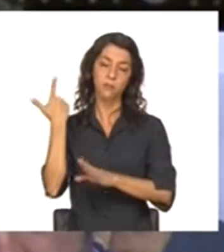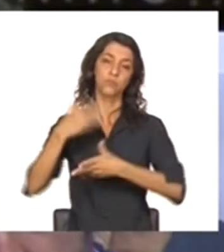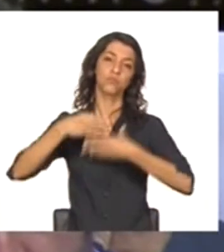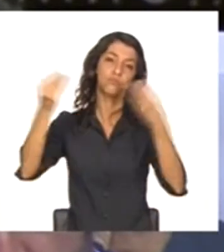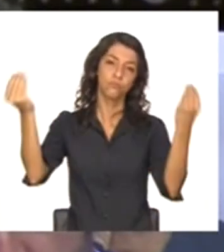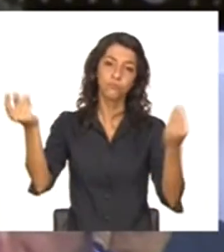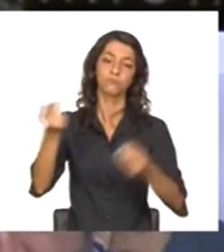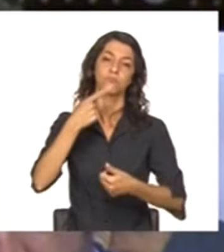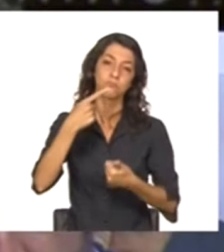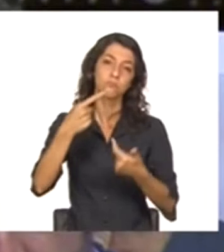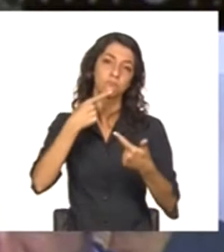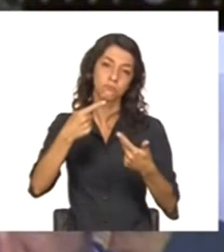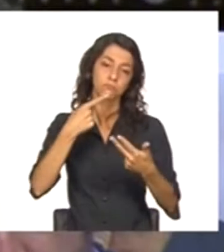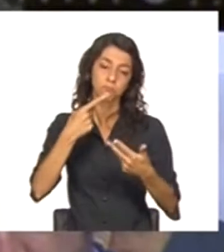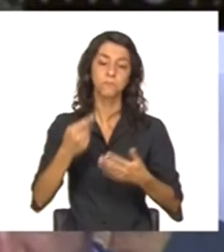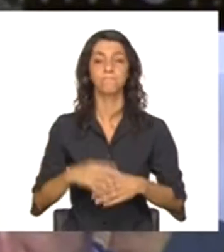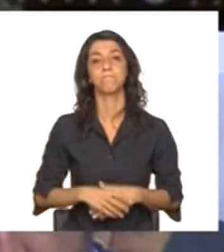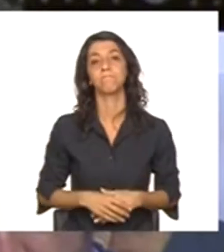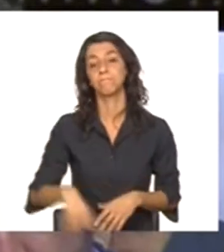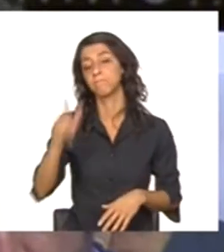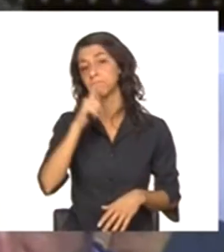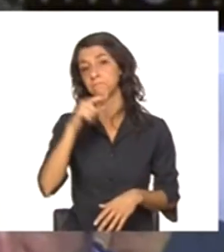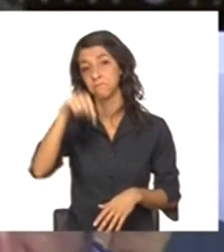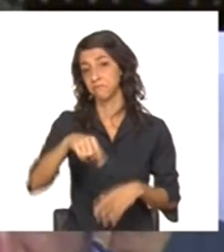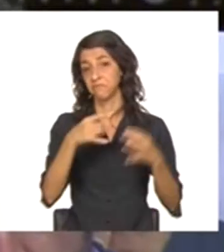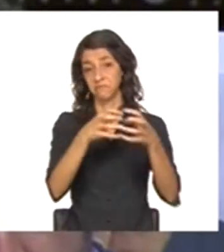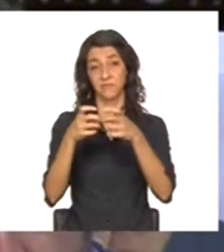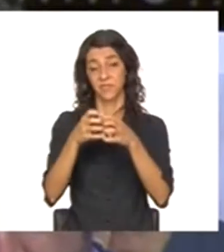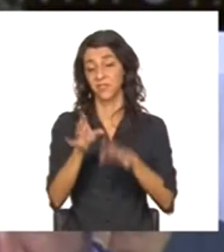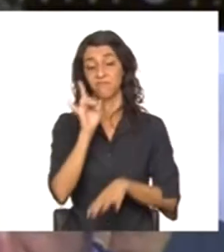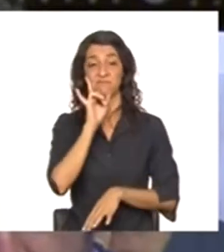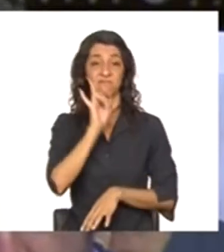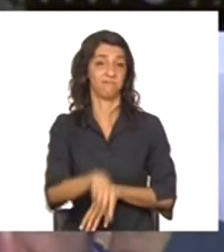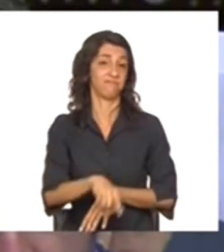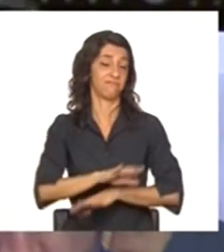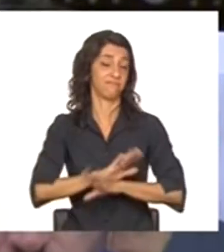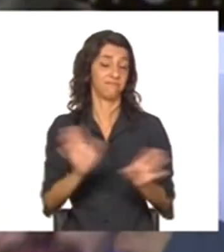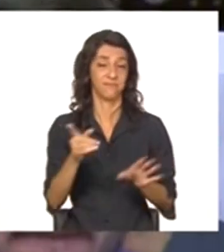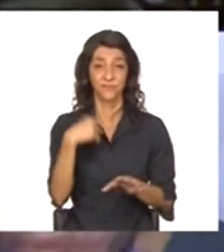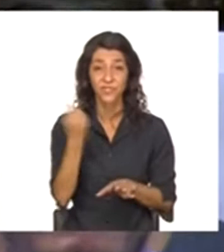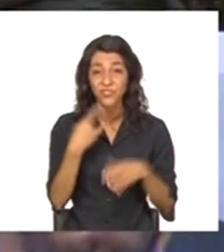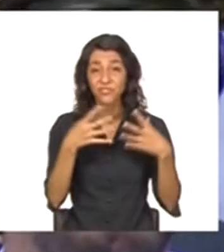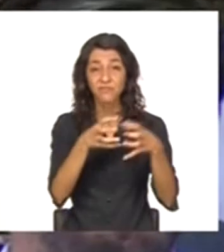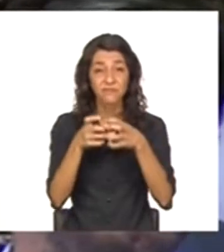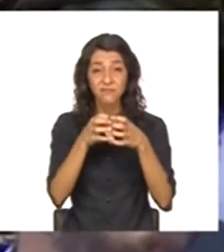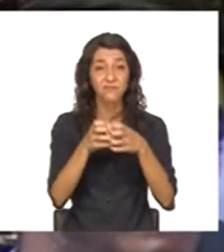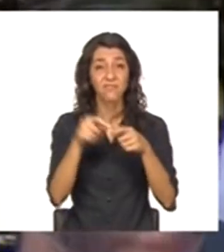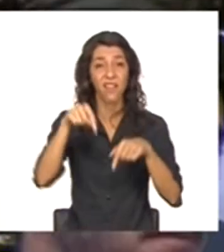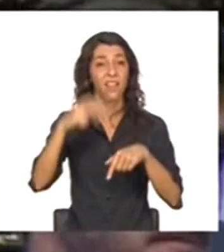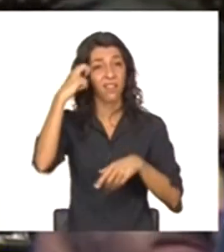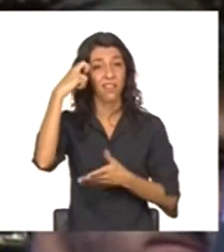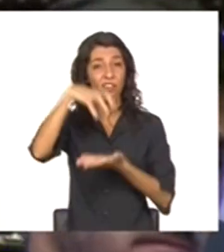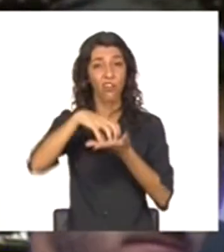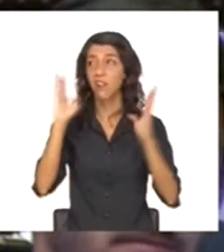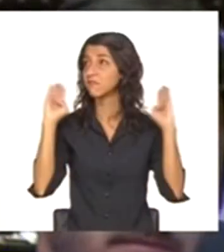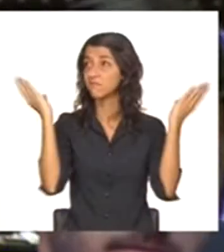esta sesión. Creo que esta sesión es un absurdo, que es ridículo que estemos sesionando al interior de las paredes de este